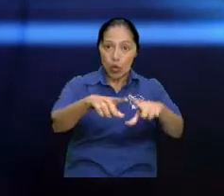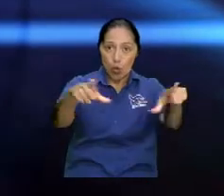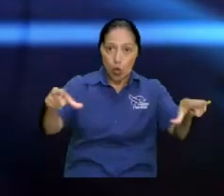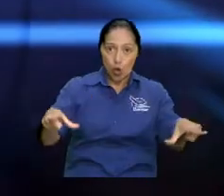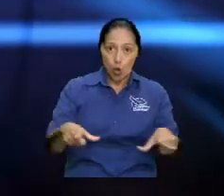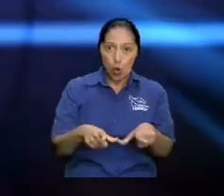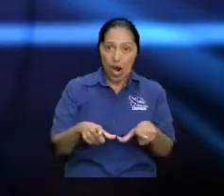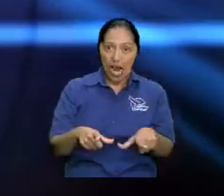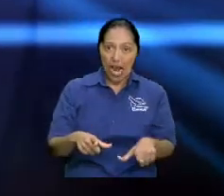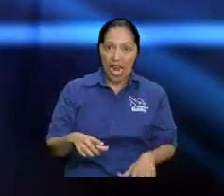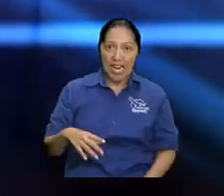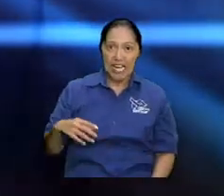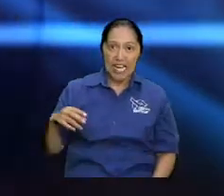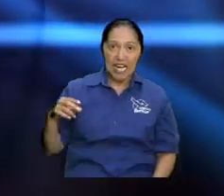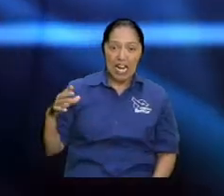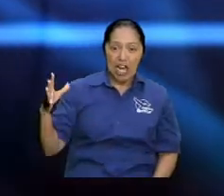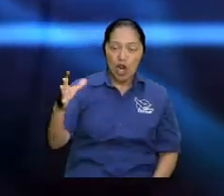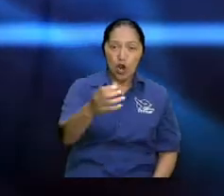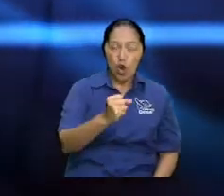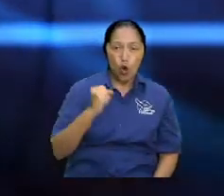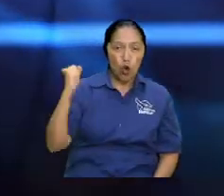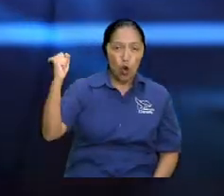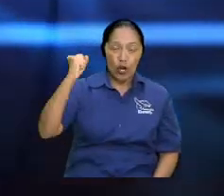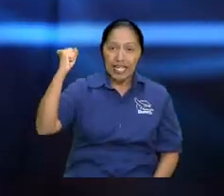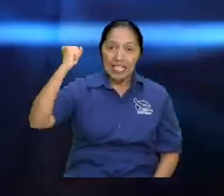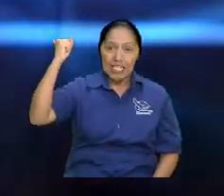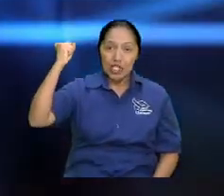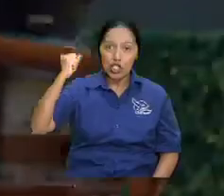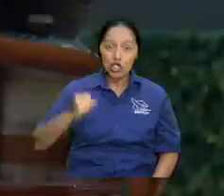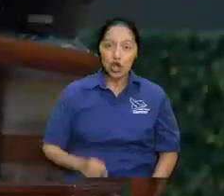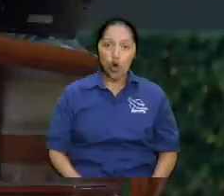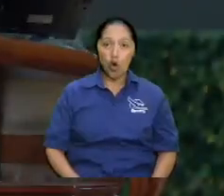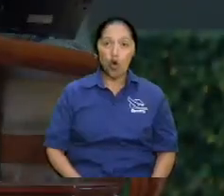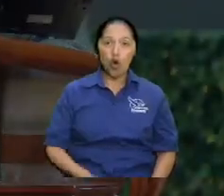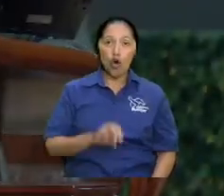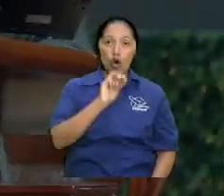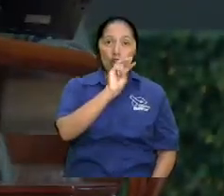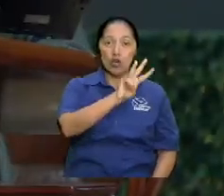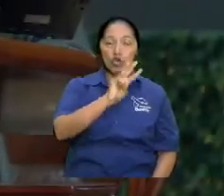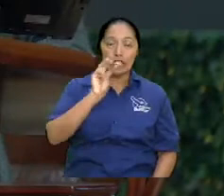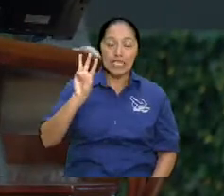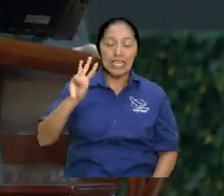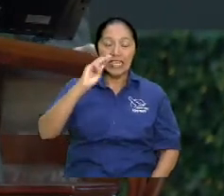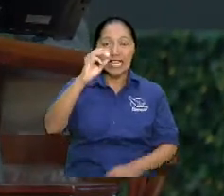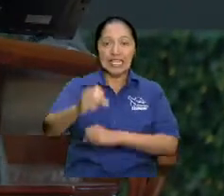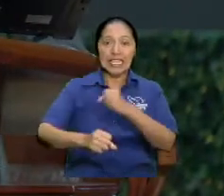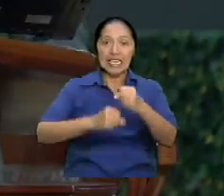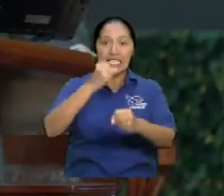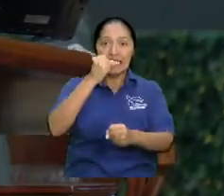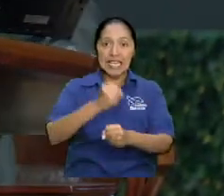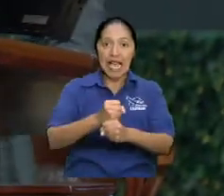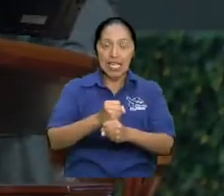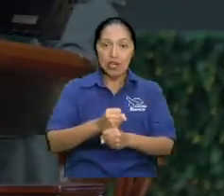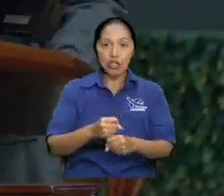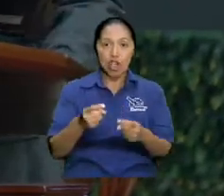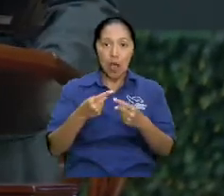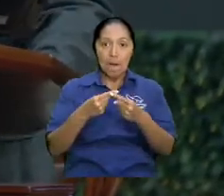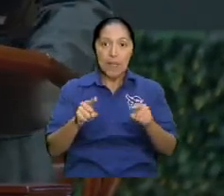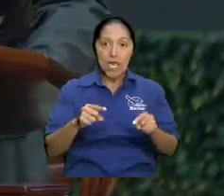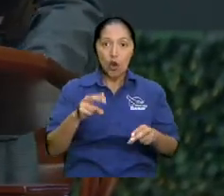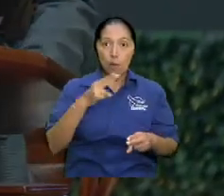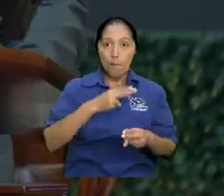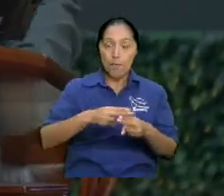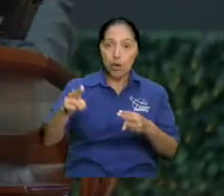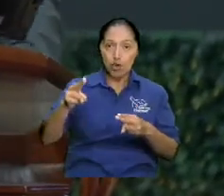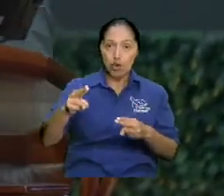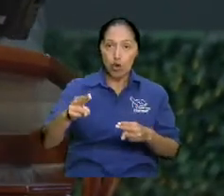Asia, hermano, conquistó todo eso. A los 33 años se puso una borrachera y se murió. Entonces, ¿para qué